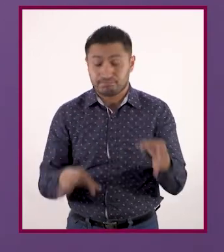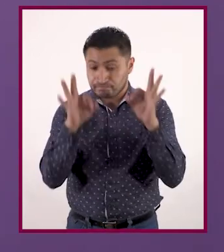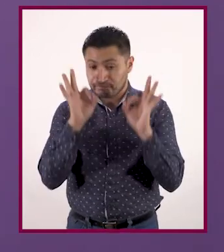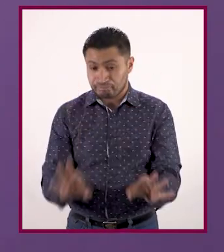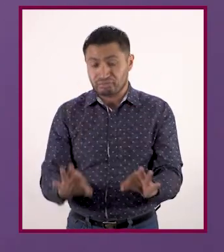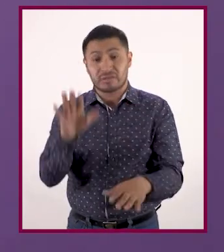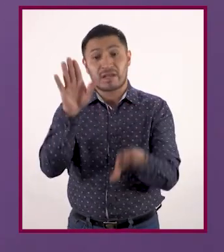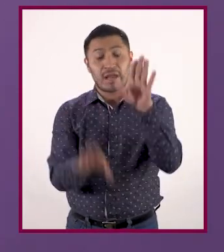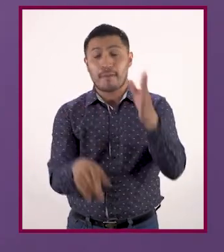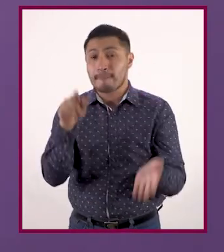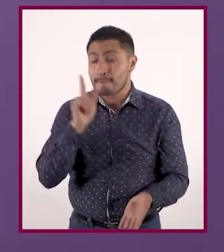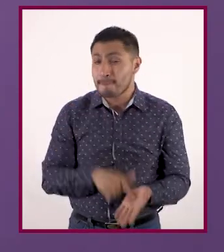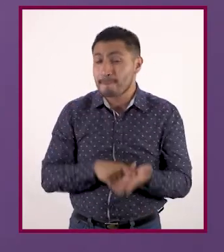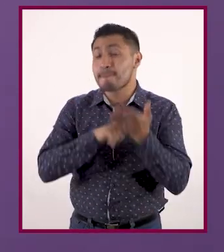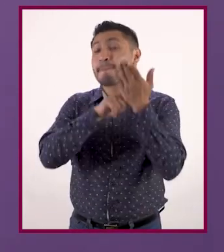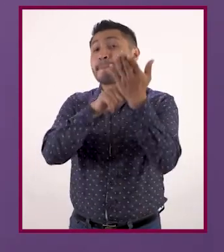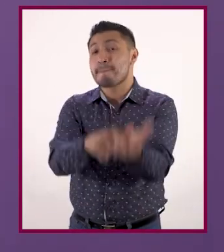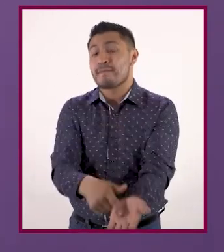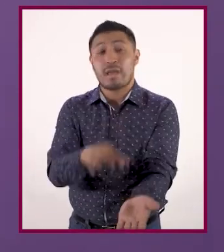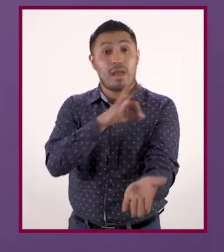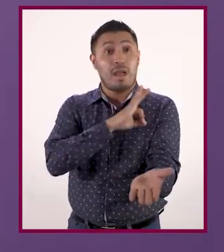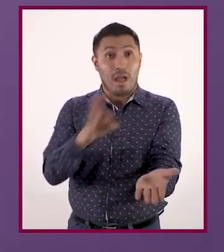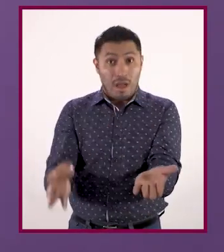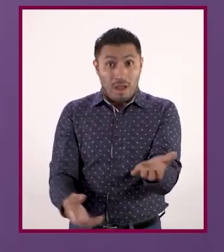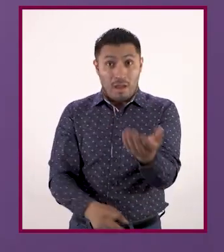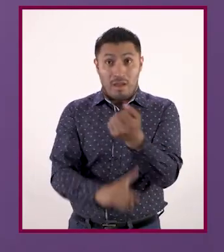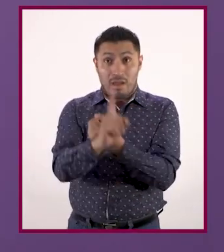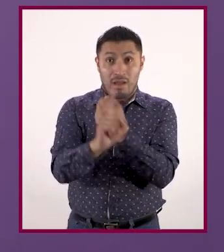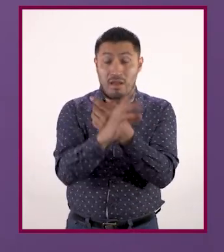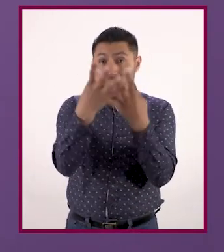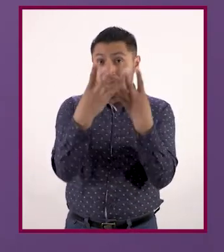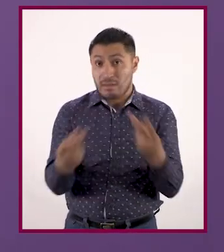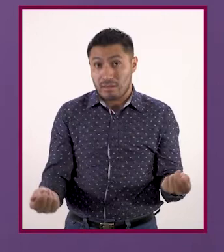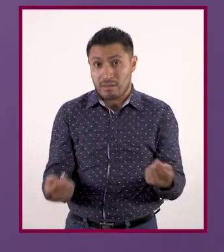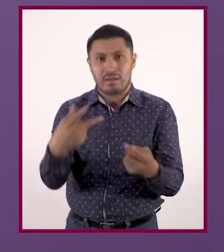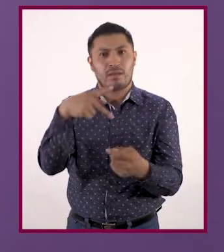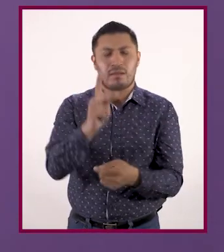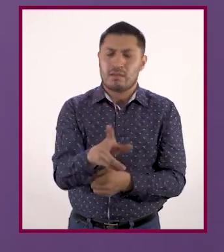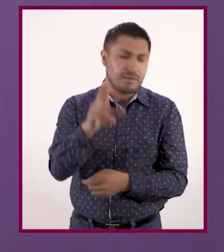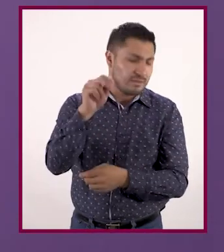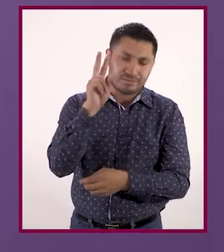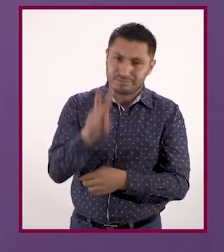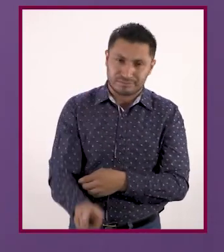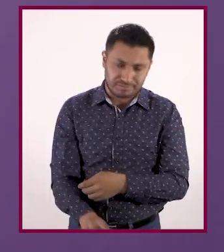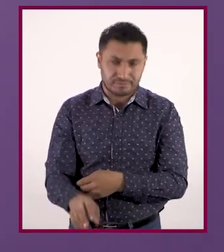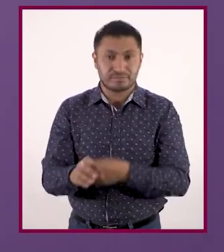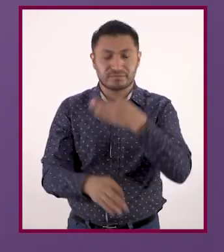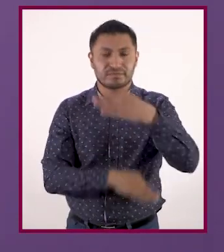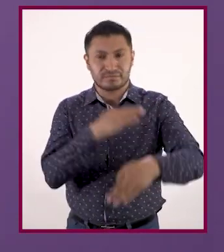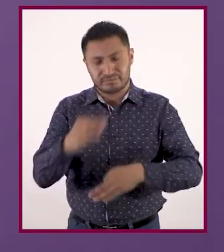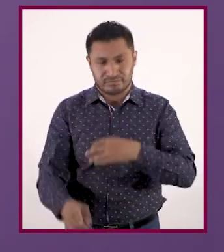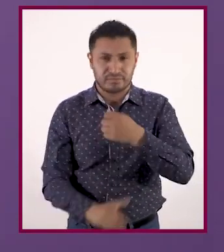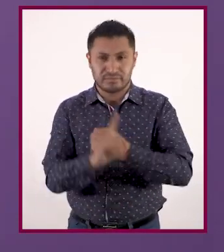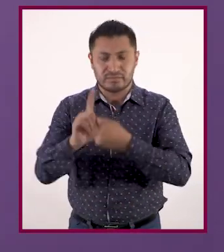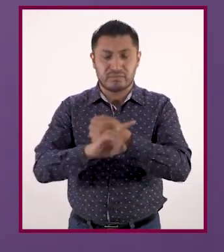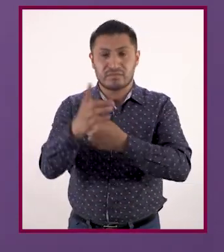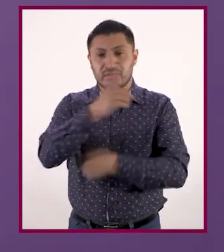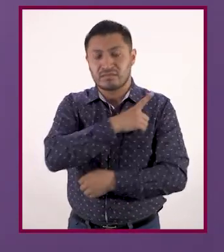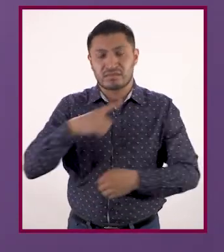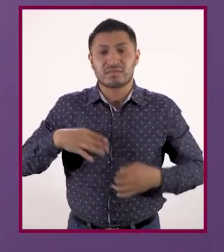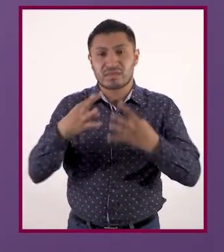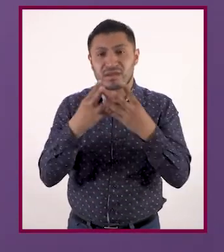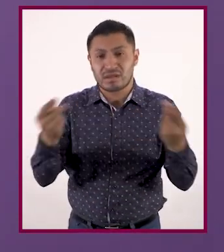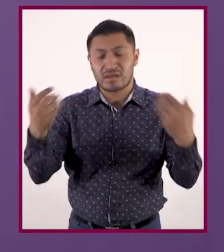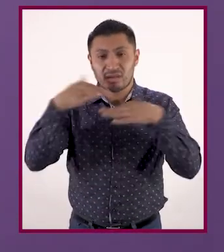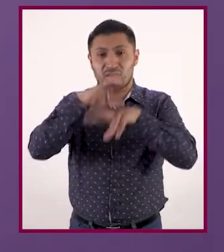surgen propuestas que aseguran poder resolver problemas complejos con acciones simples toda solución a un problema debe darse respecto a los derechos